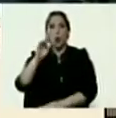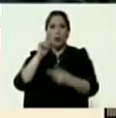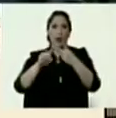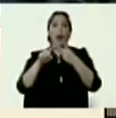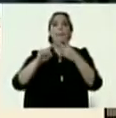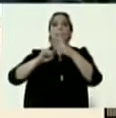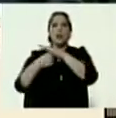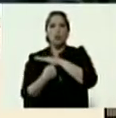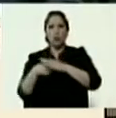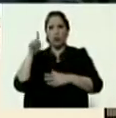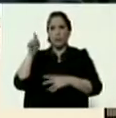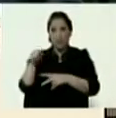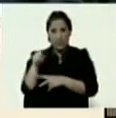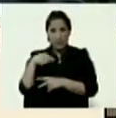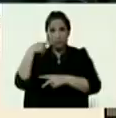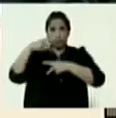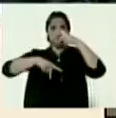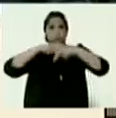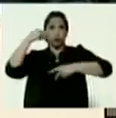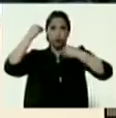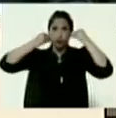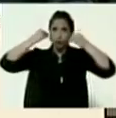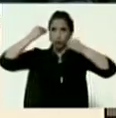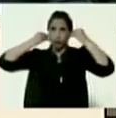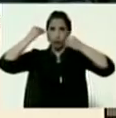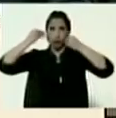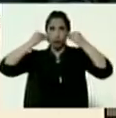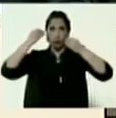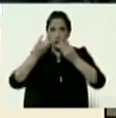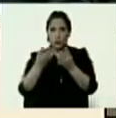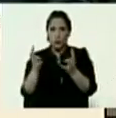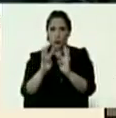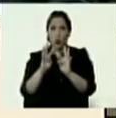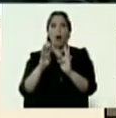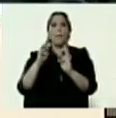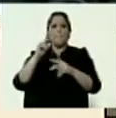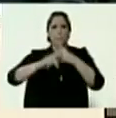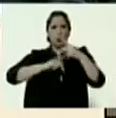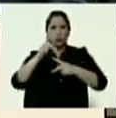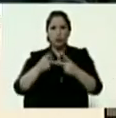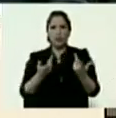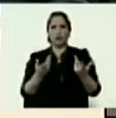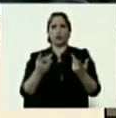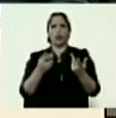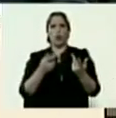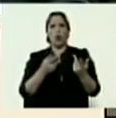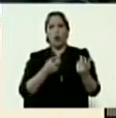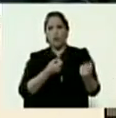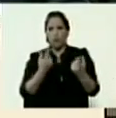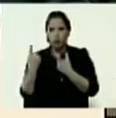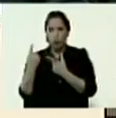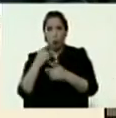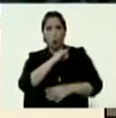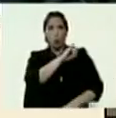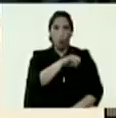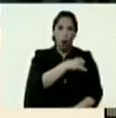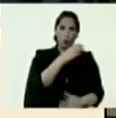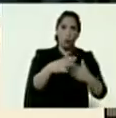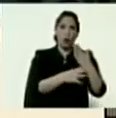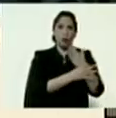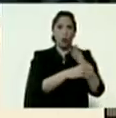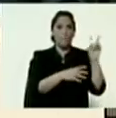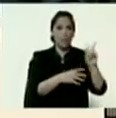Menor, y allí se planificó el proceso de extracción de Juan Guaidó de Venezuela hasta